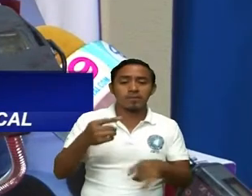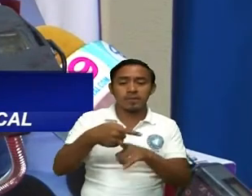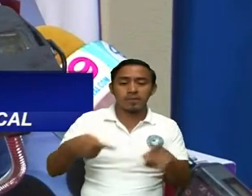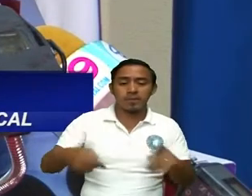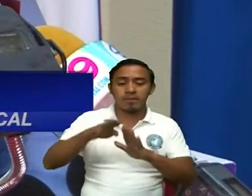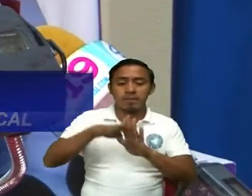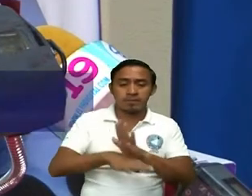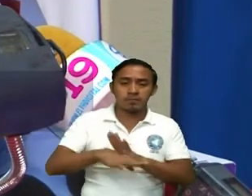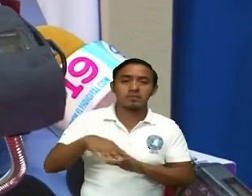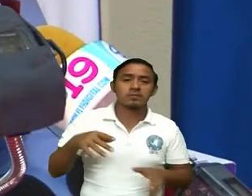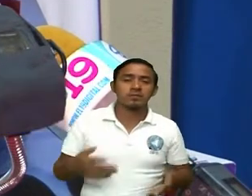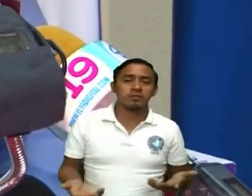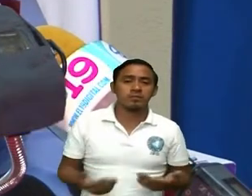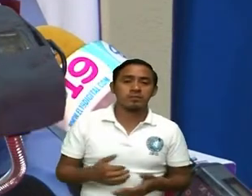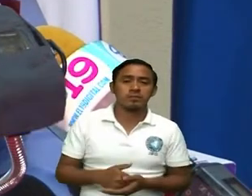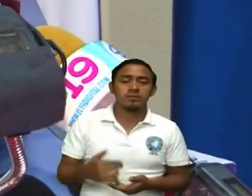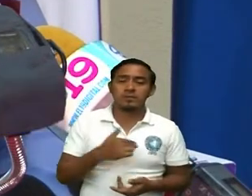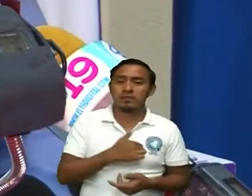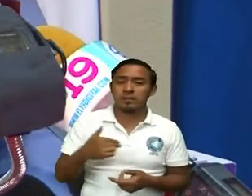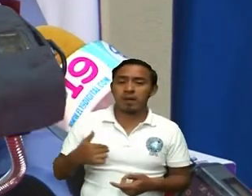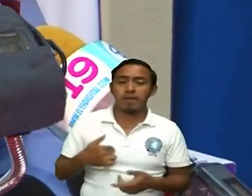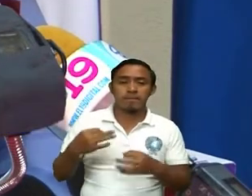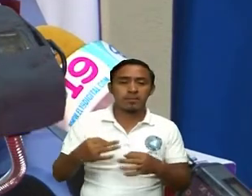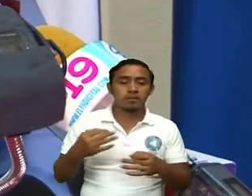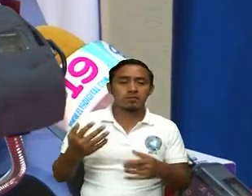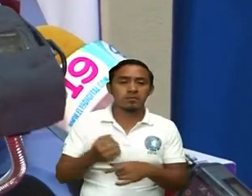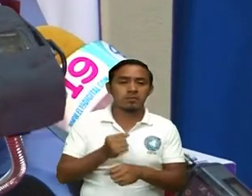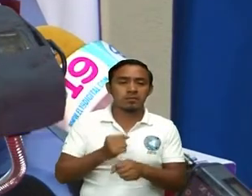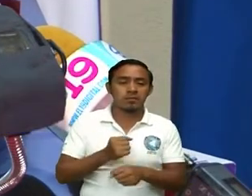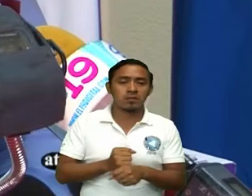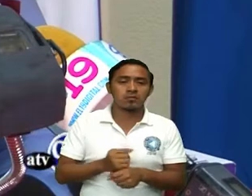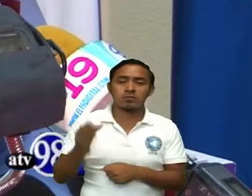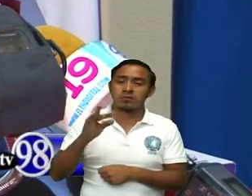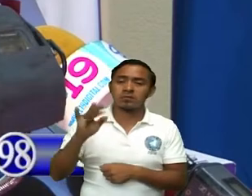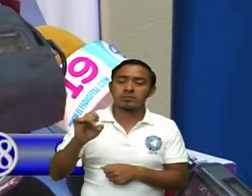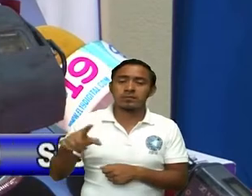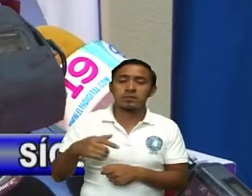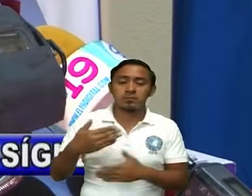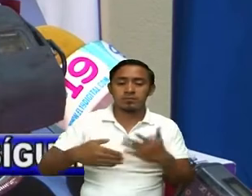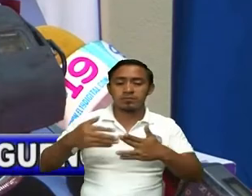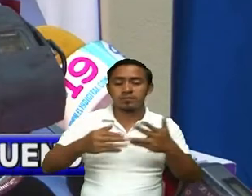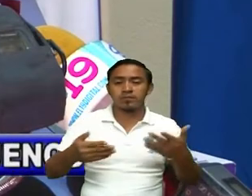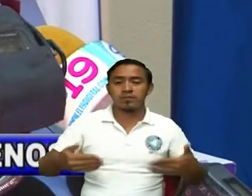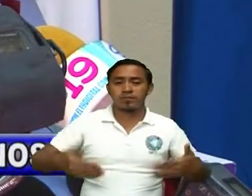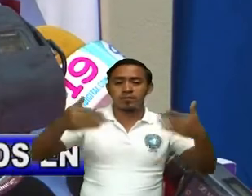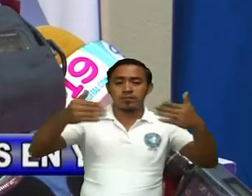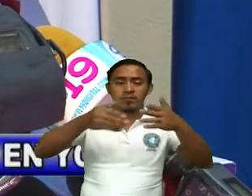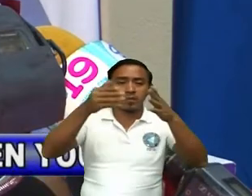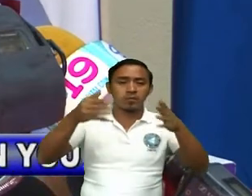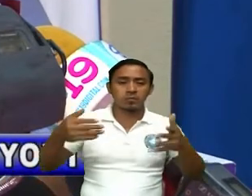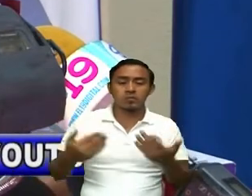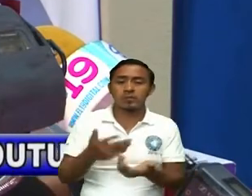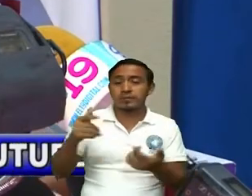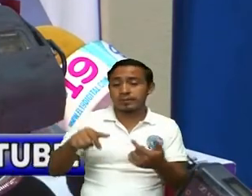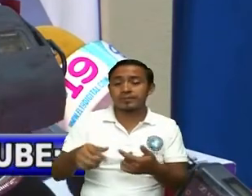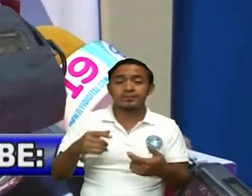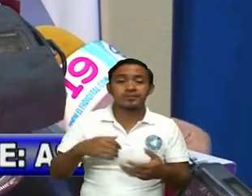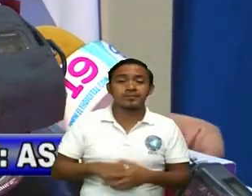baja tensión y se realizarán las obras civiles para las edificaciones de la estación de